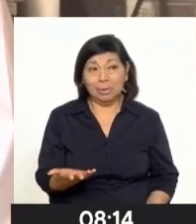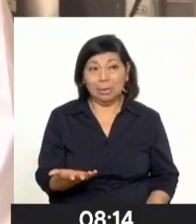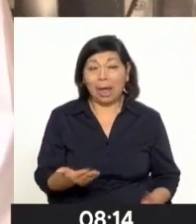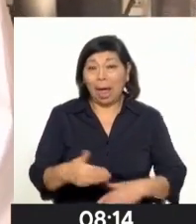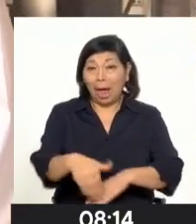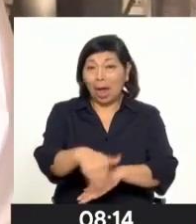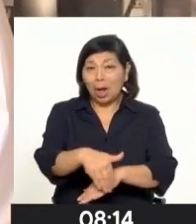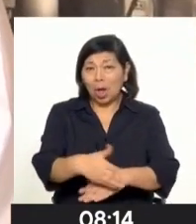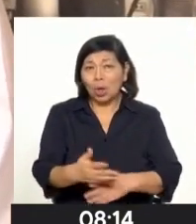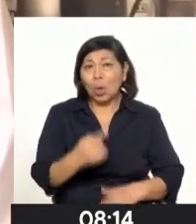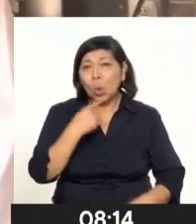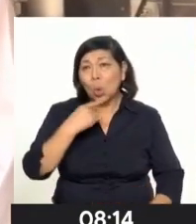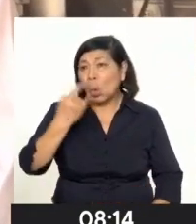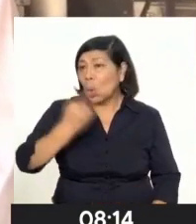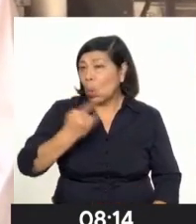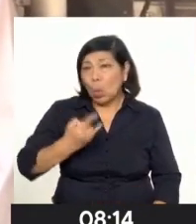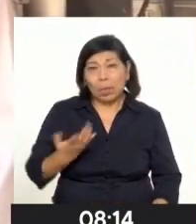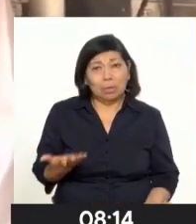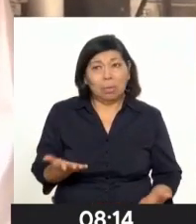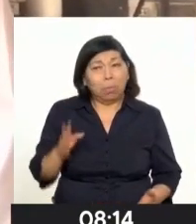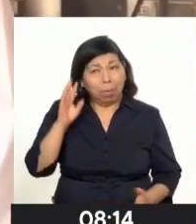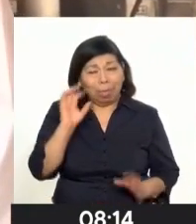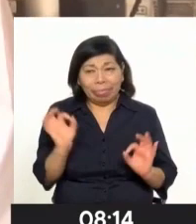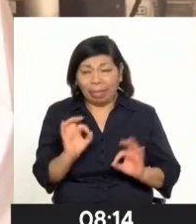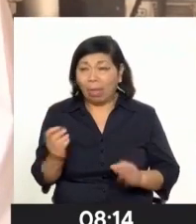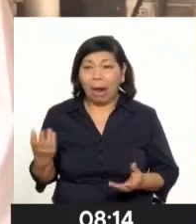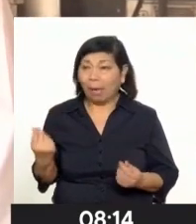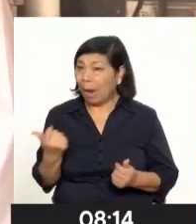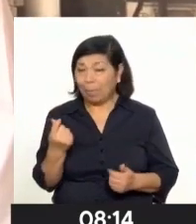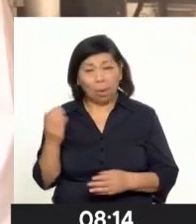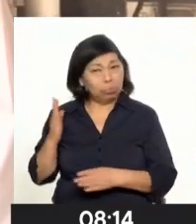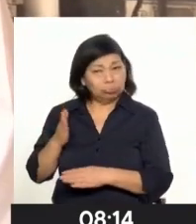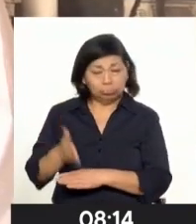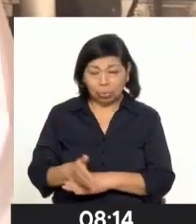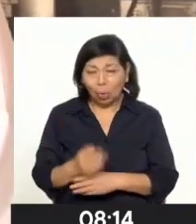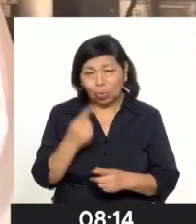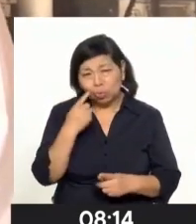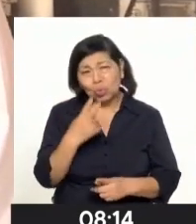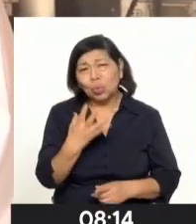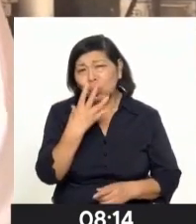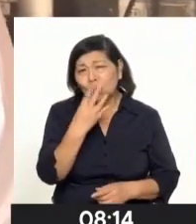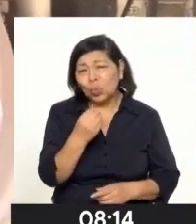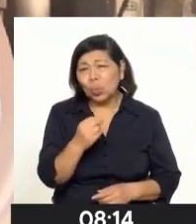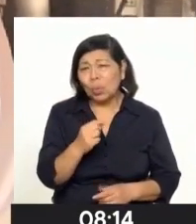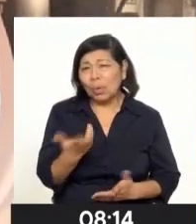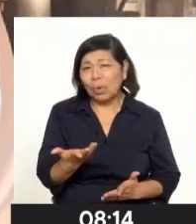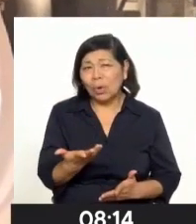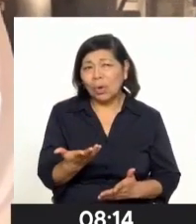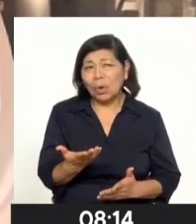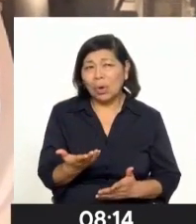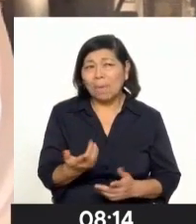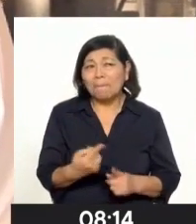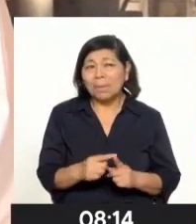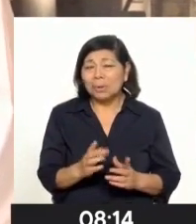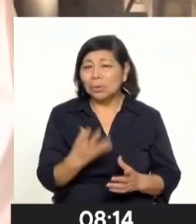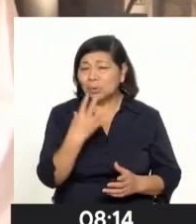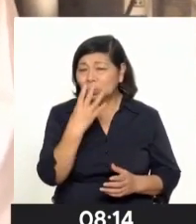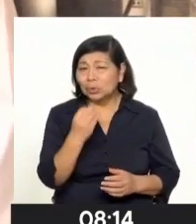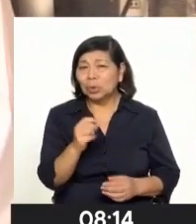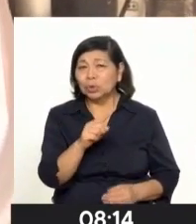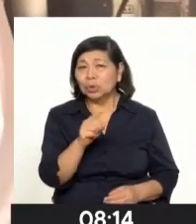en la vía pública y es algo urgente no coordinamos con policía ni fiscalía y pues nos dimos con la sorpresa que era un zorro gris o un zorro